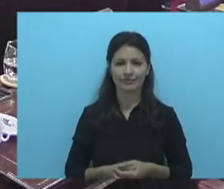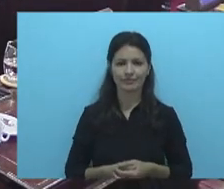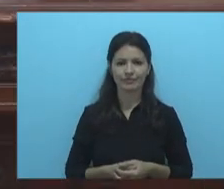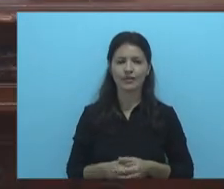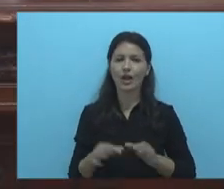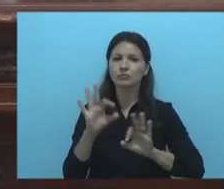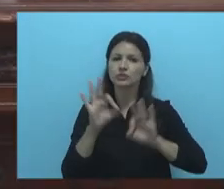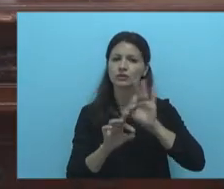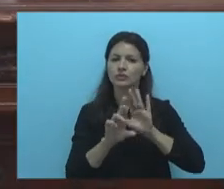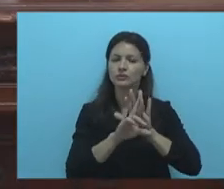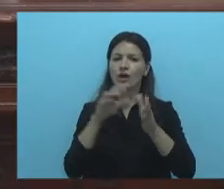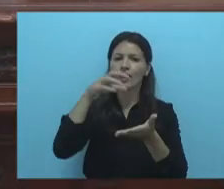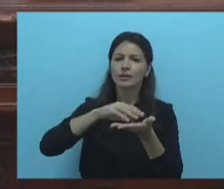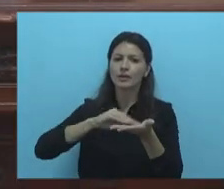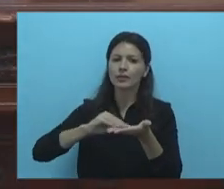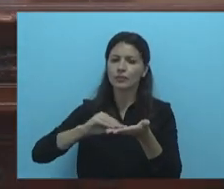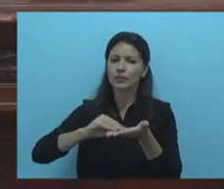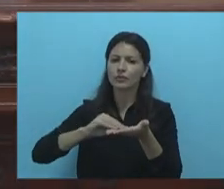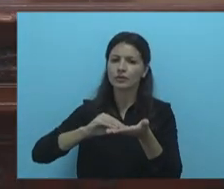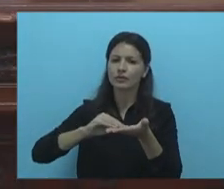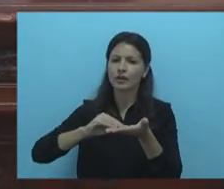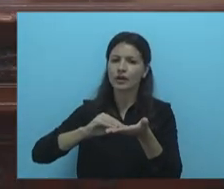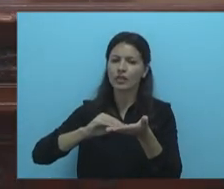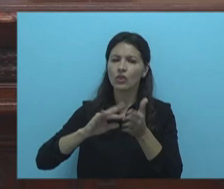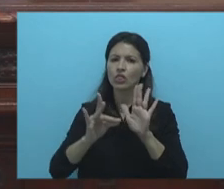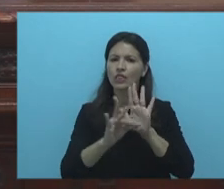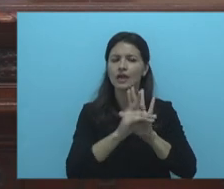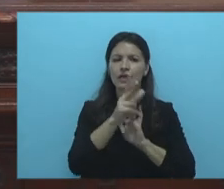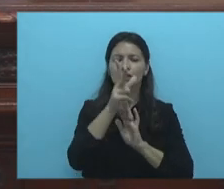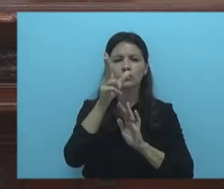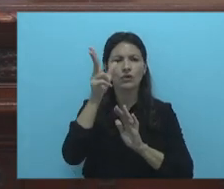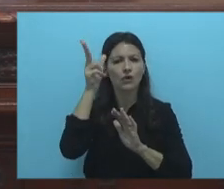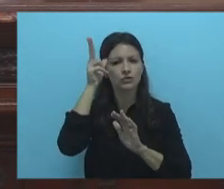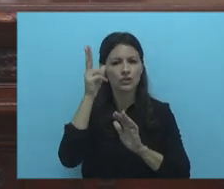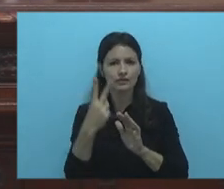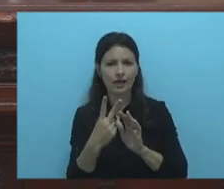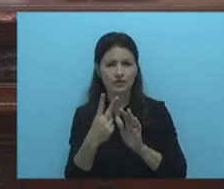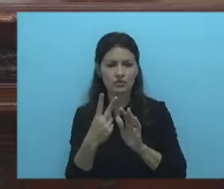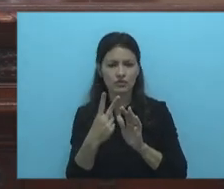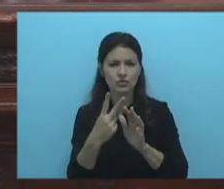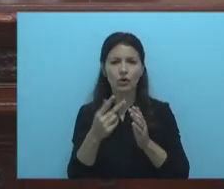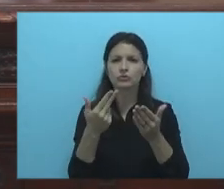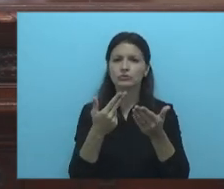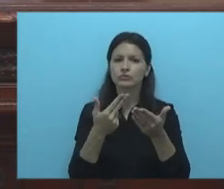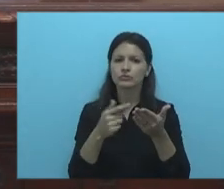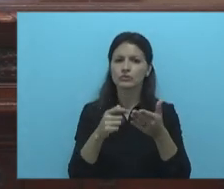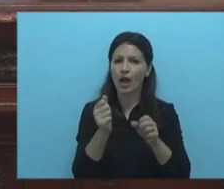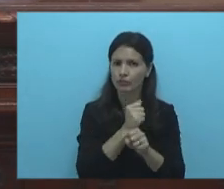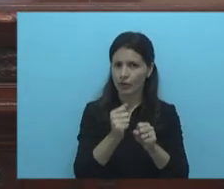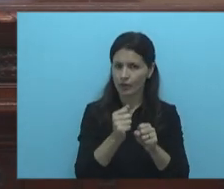Proyecto de resolución donde la Cámara resuelve ratificar el decreto 82 con sus anexos 1, 2 y 3.